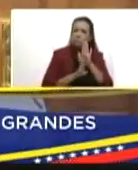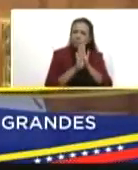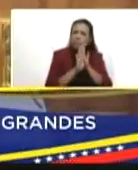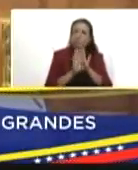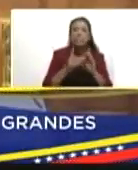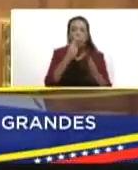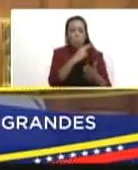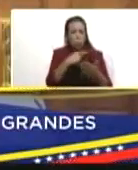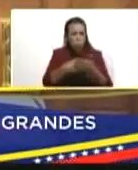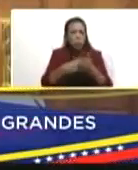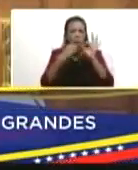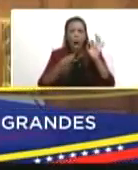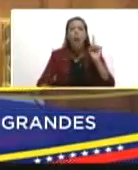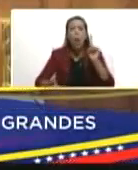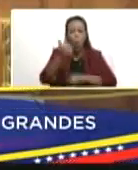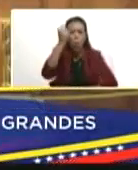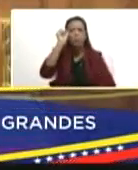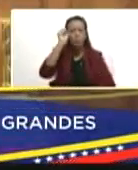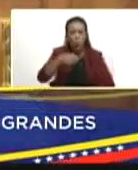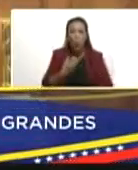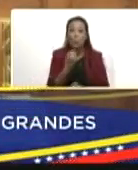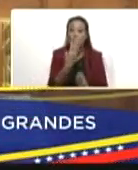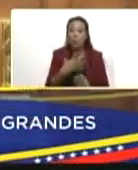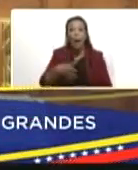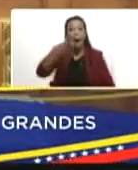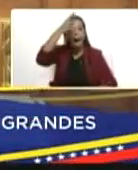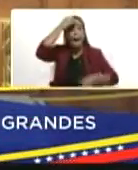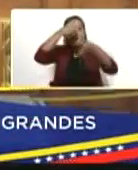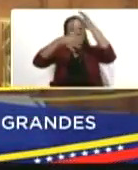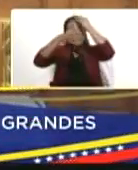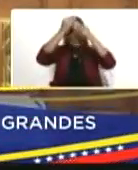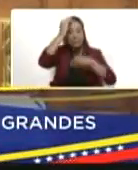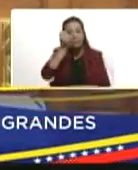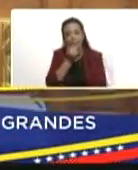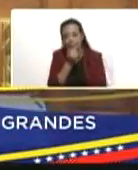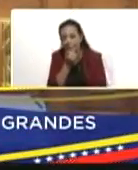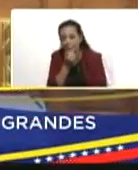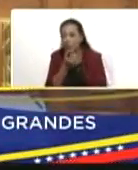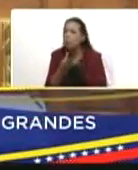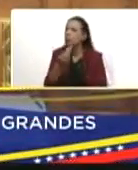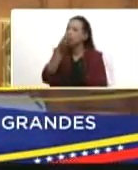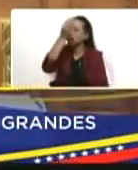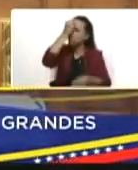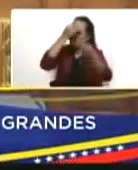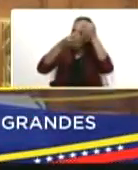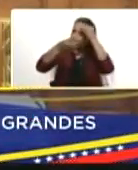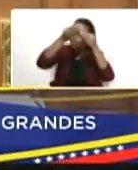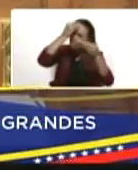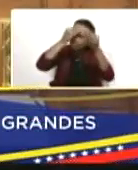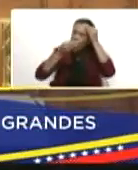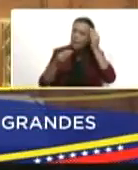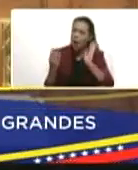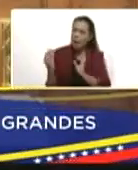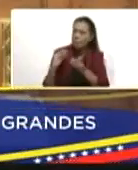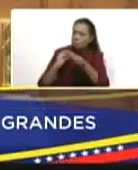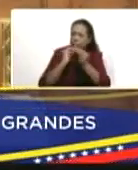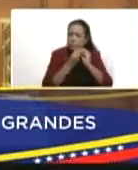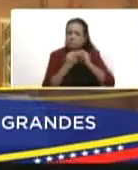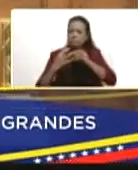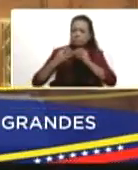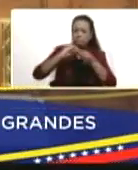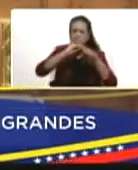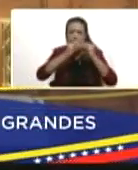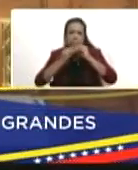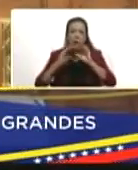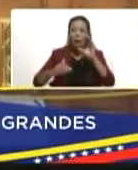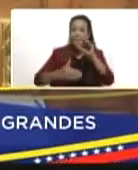metas cumplidas de mucho aprendizaje mucho aprendizaje para ir afinando los